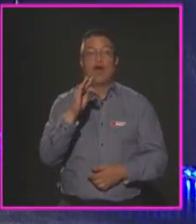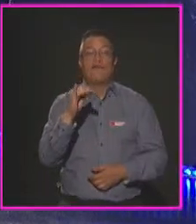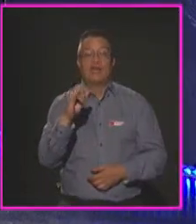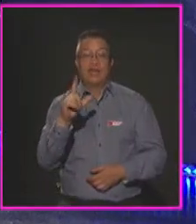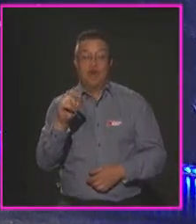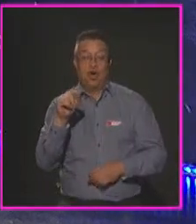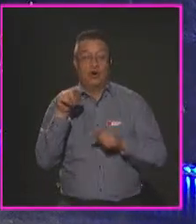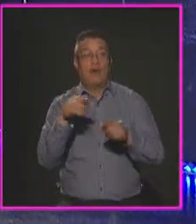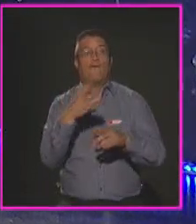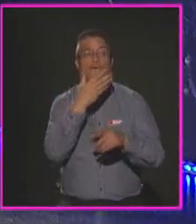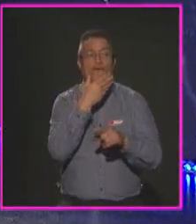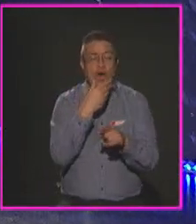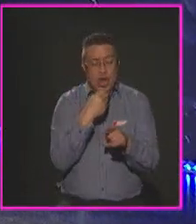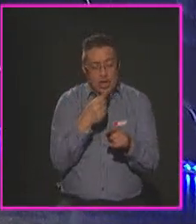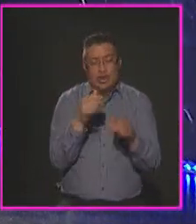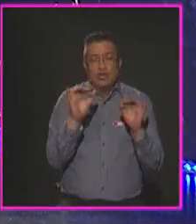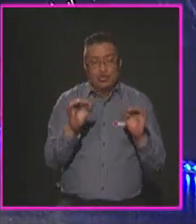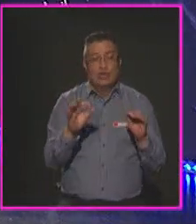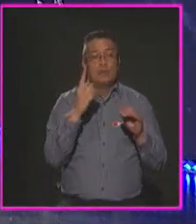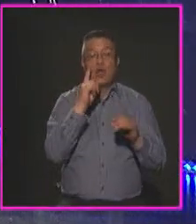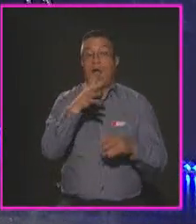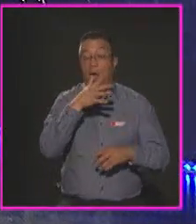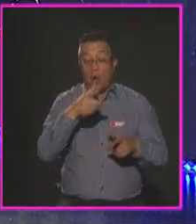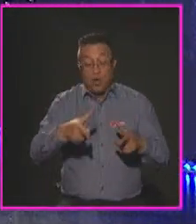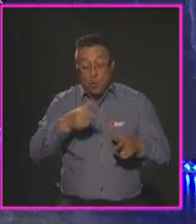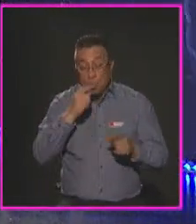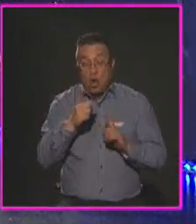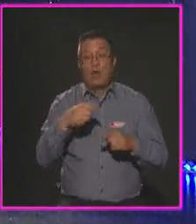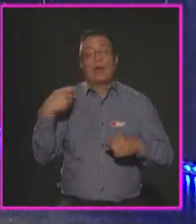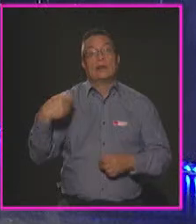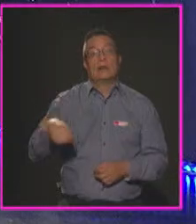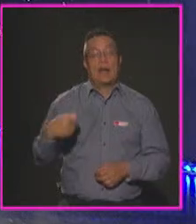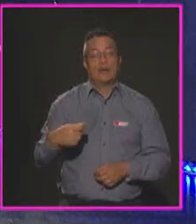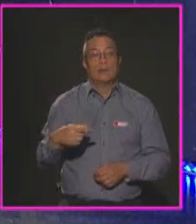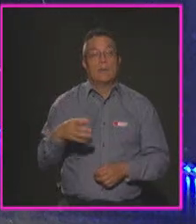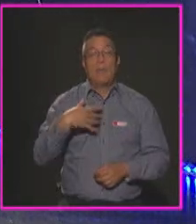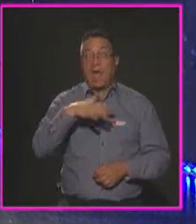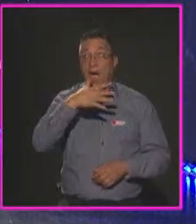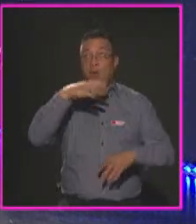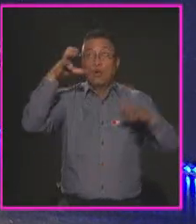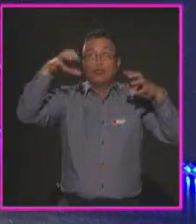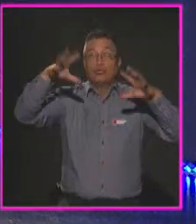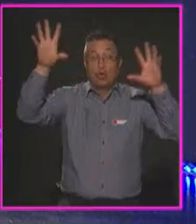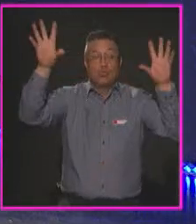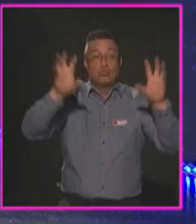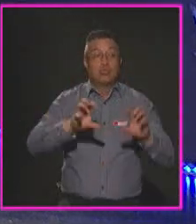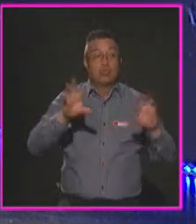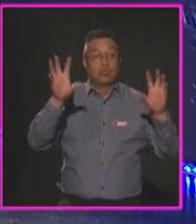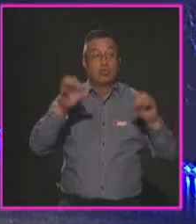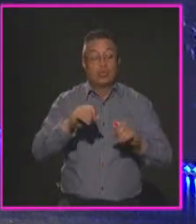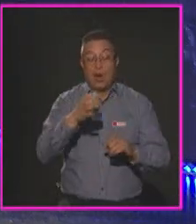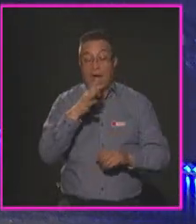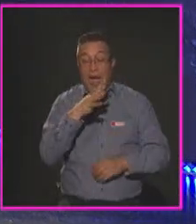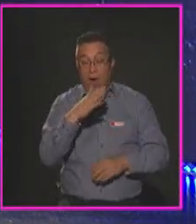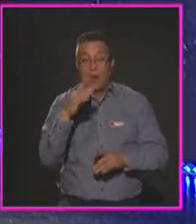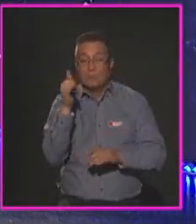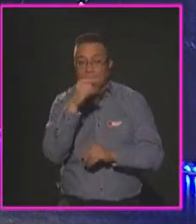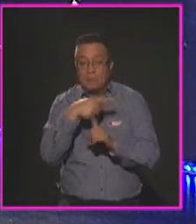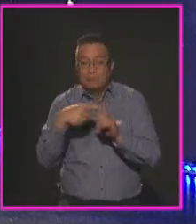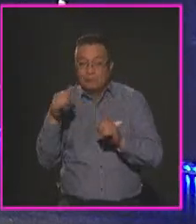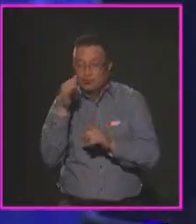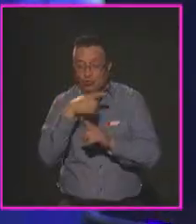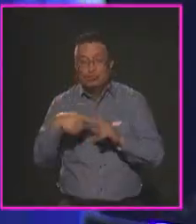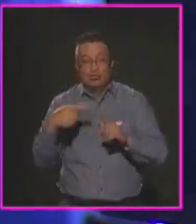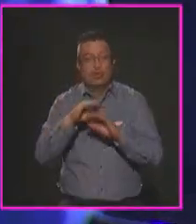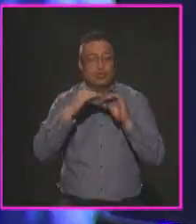que sea bonito, etcétera, etcétera, pero que no consuma agua, eso es caro. Captación de agua lluvia, aguas grises, que hidrogeles en agricultura,